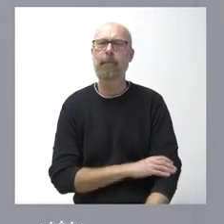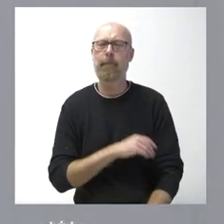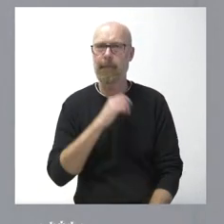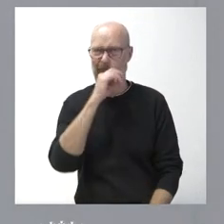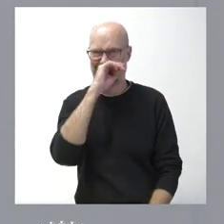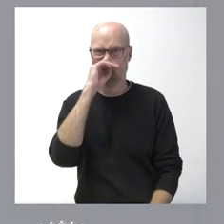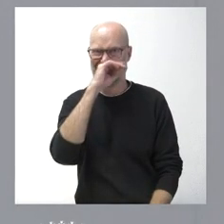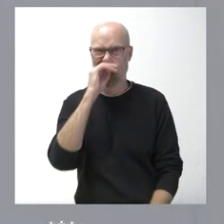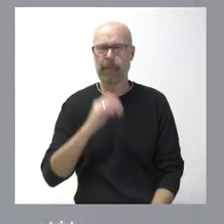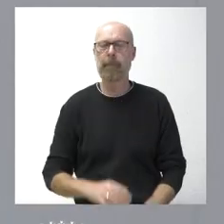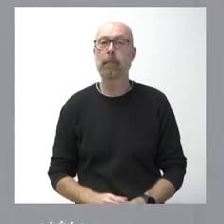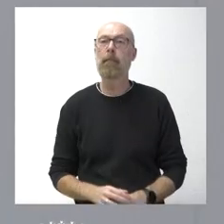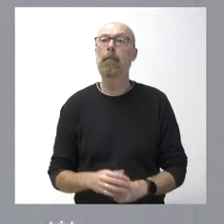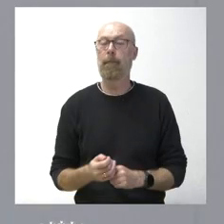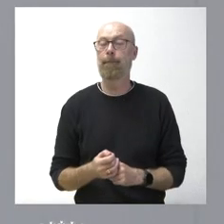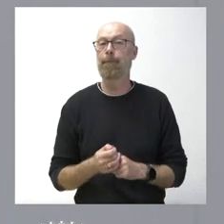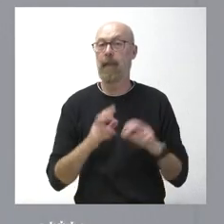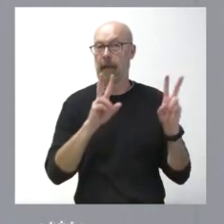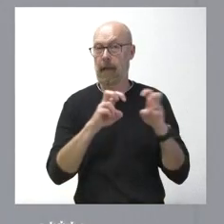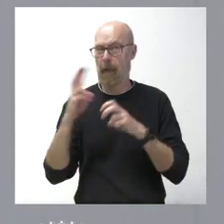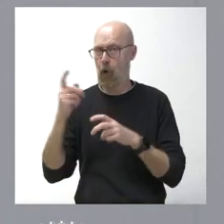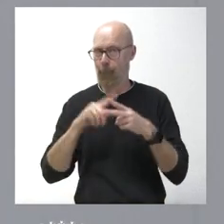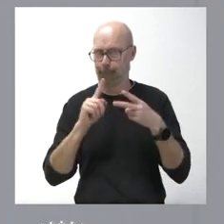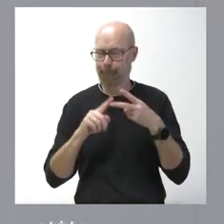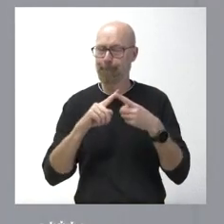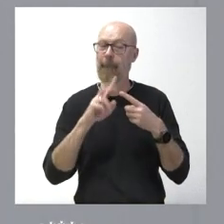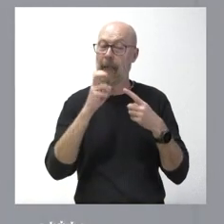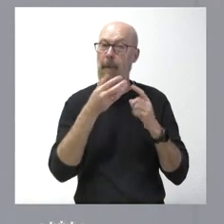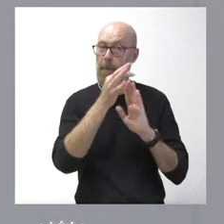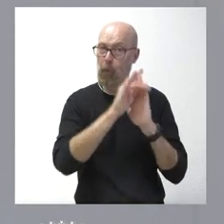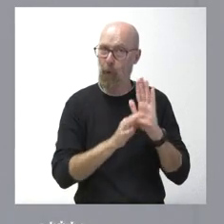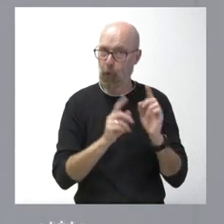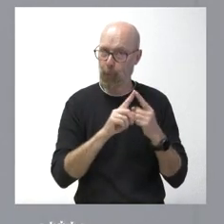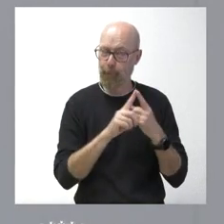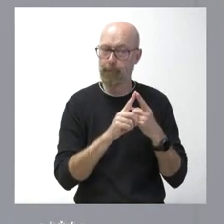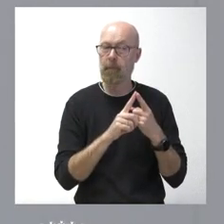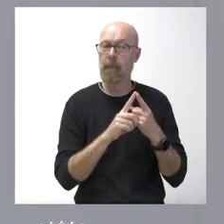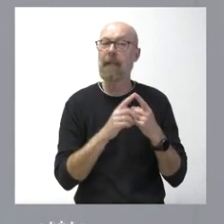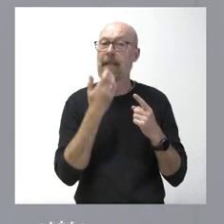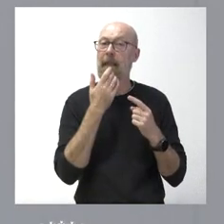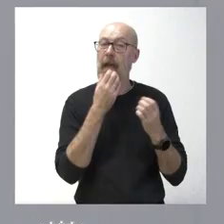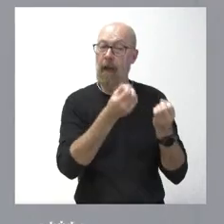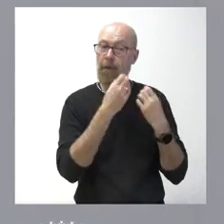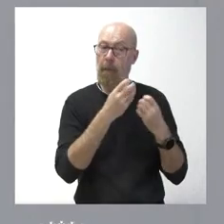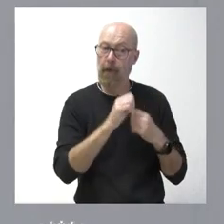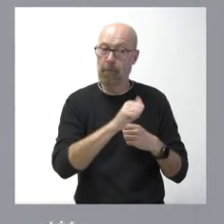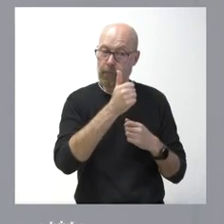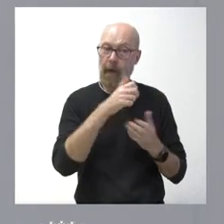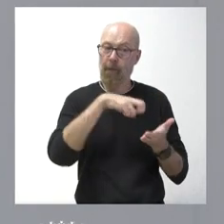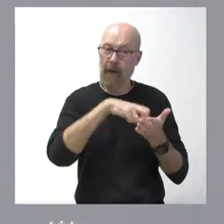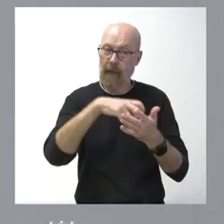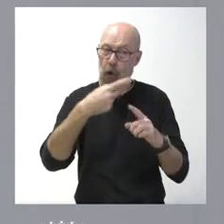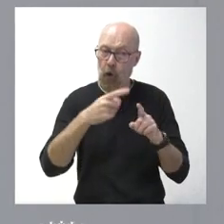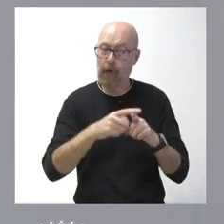sería pues dos cuestiones plantea usted en relación con el tema del presupuesto cuando tengamos la información de fechas que darle